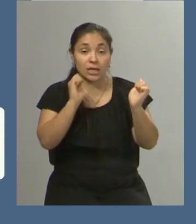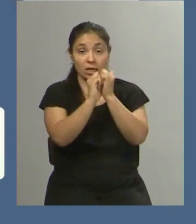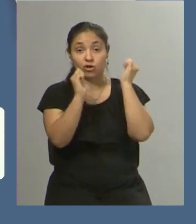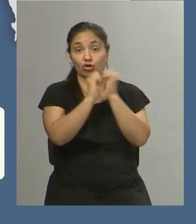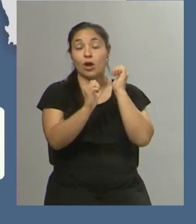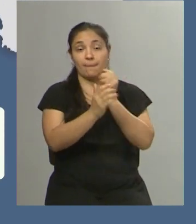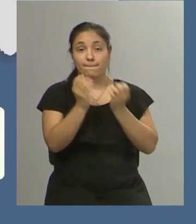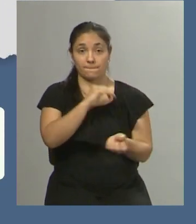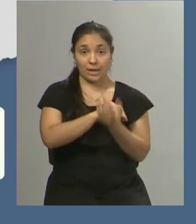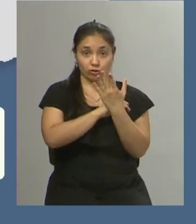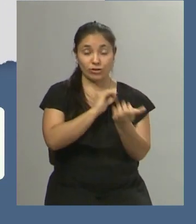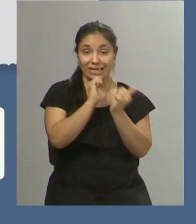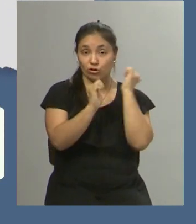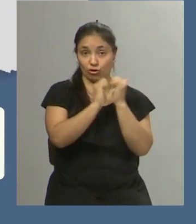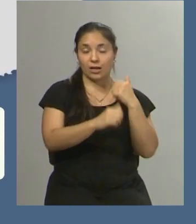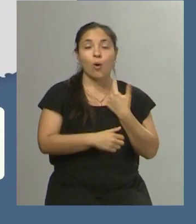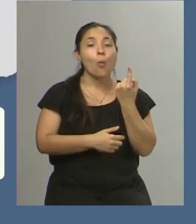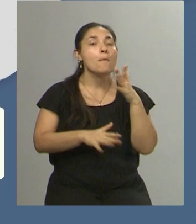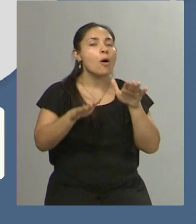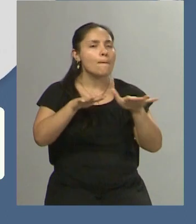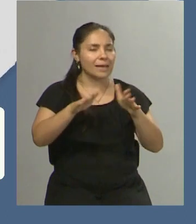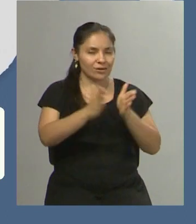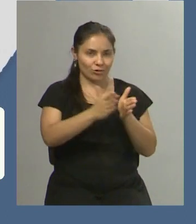Mercosur, hubo un momento,